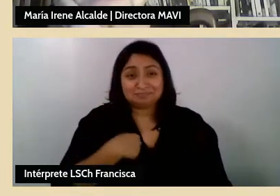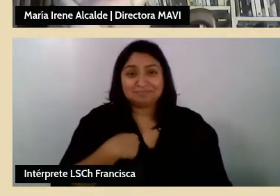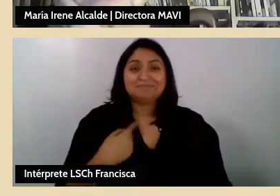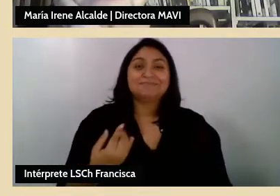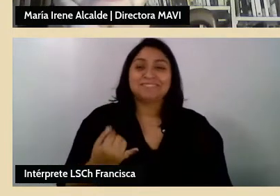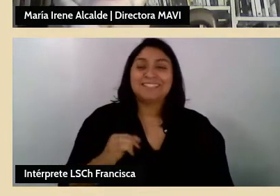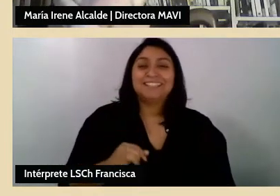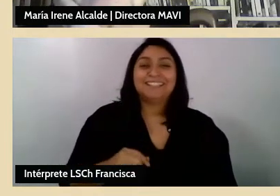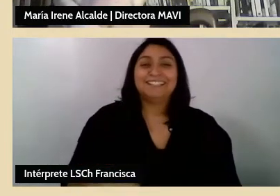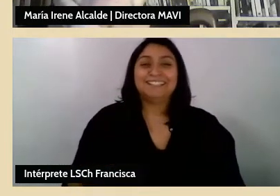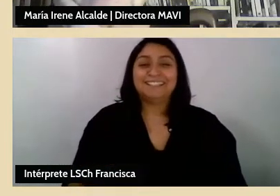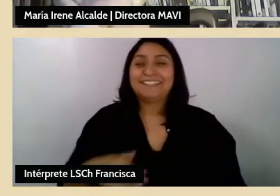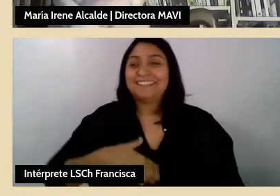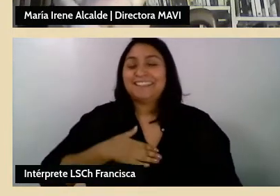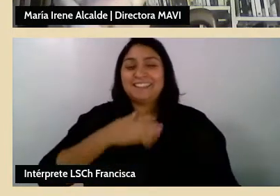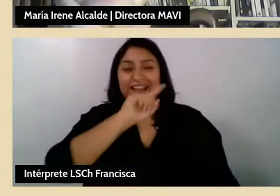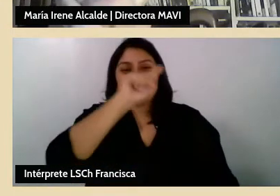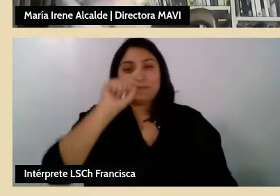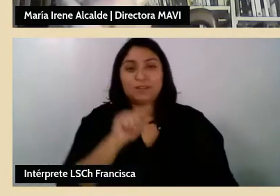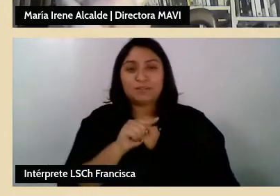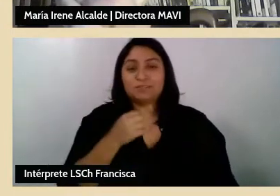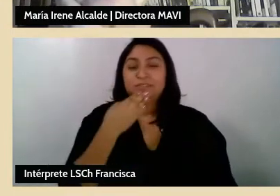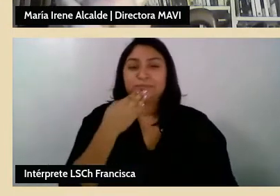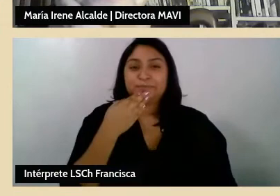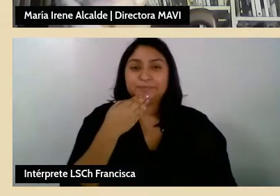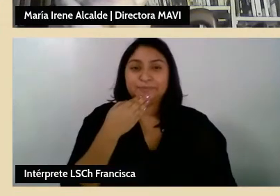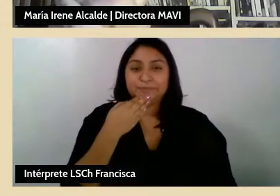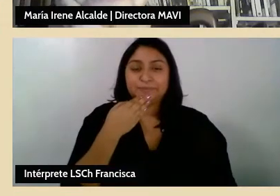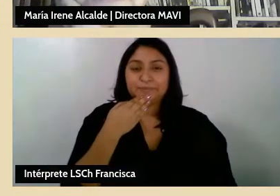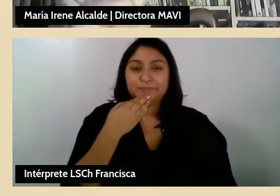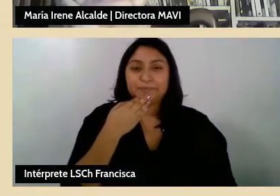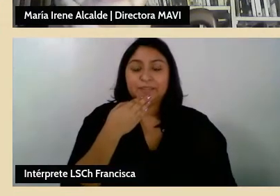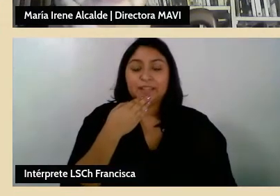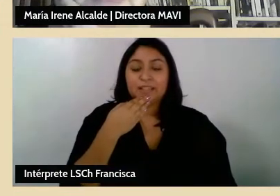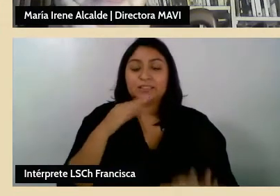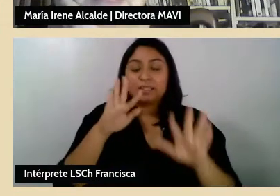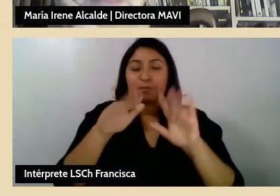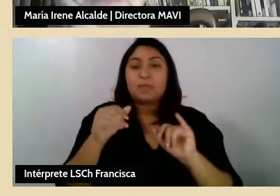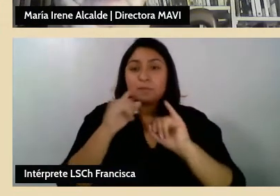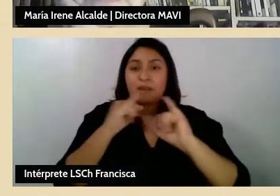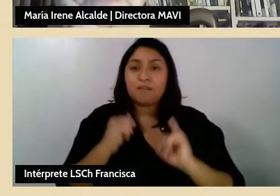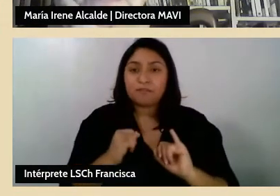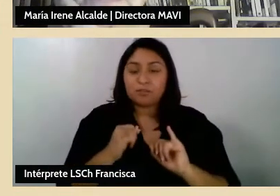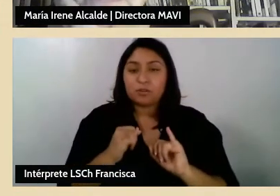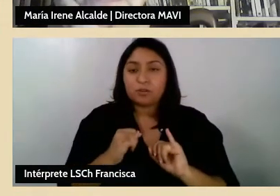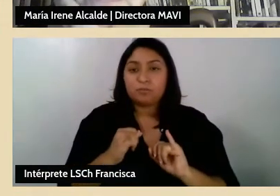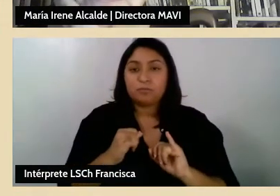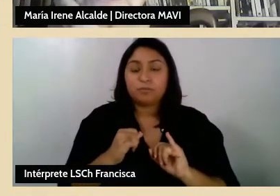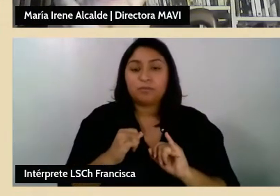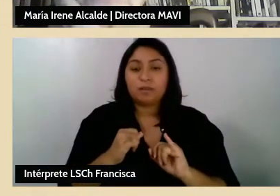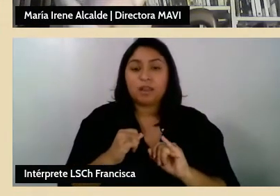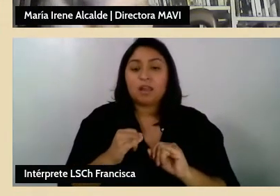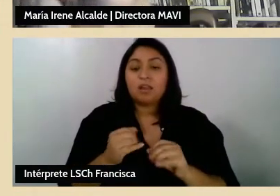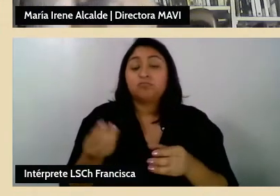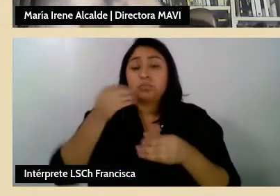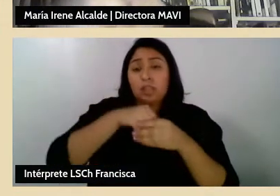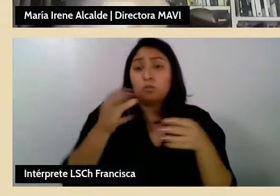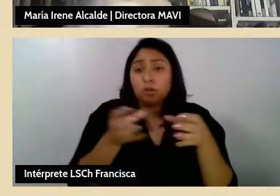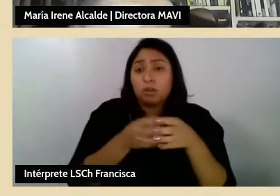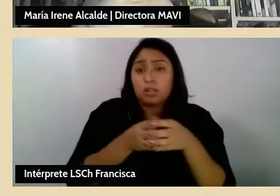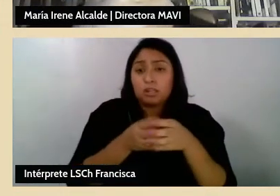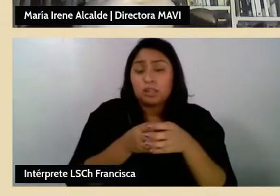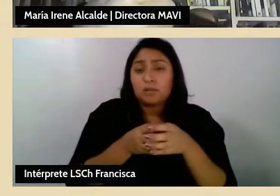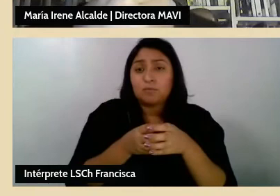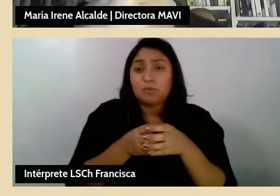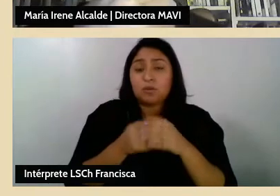ti. Quería preguntarte también en ese mismo sentido, como parte de este equipo, sobre todo en las